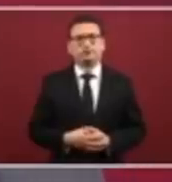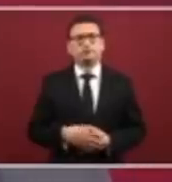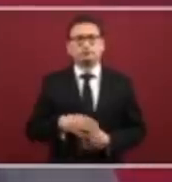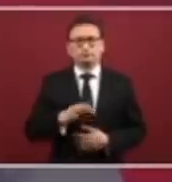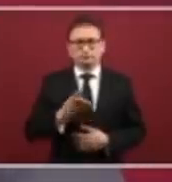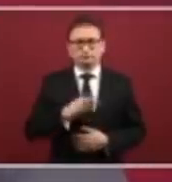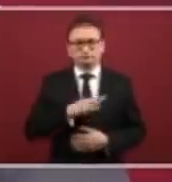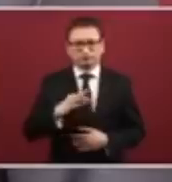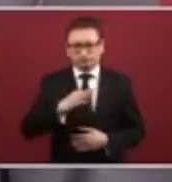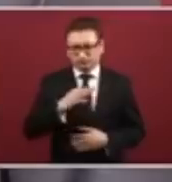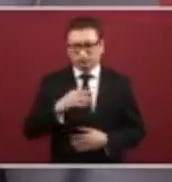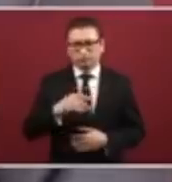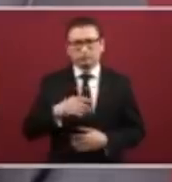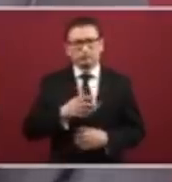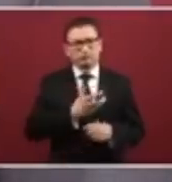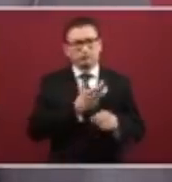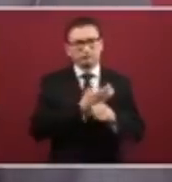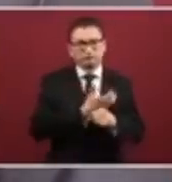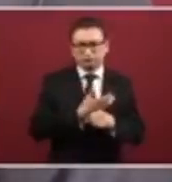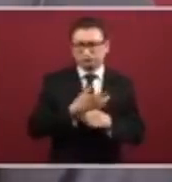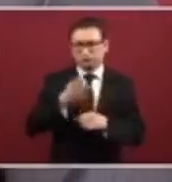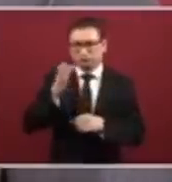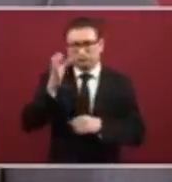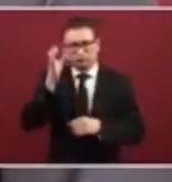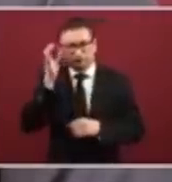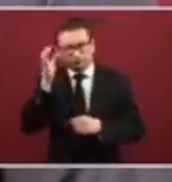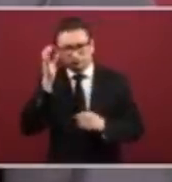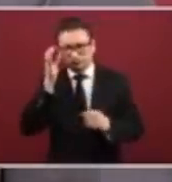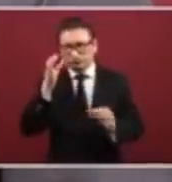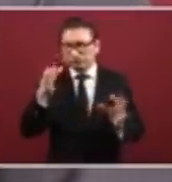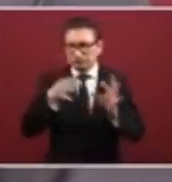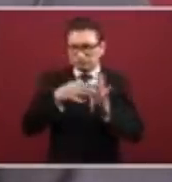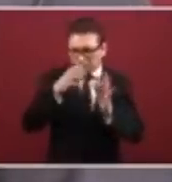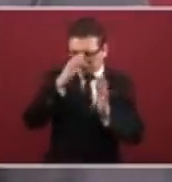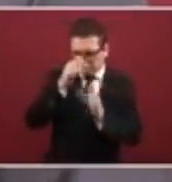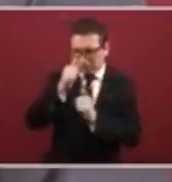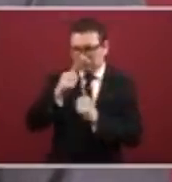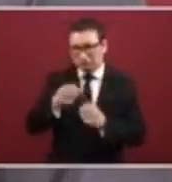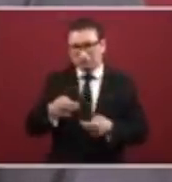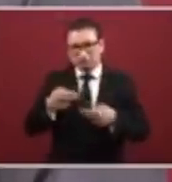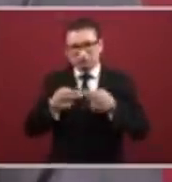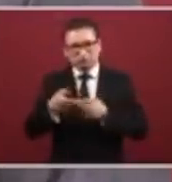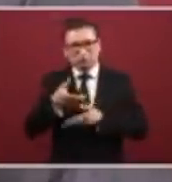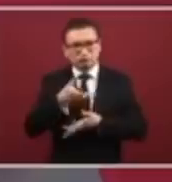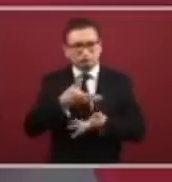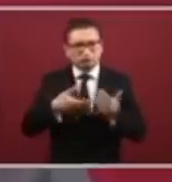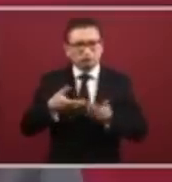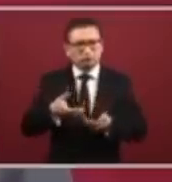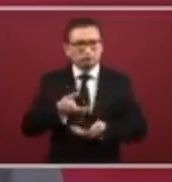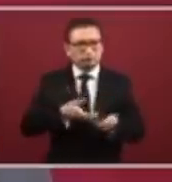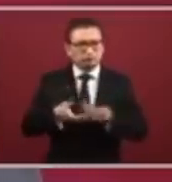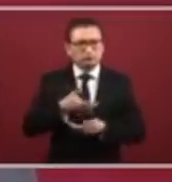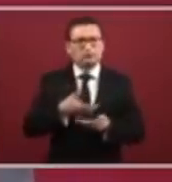China, y esto genera también una situación